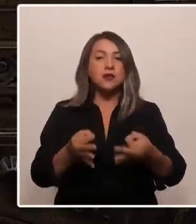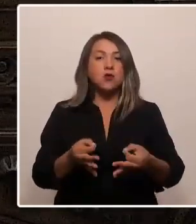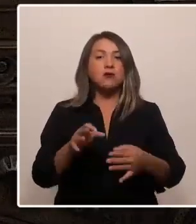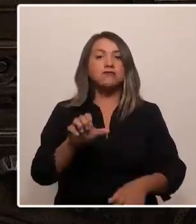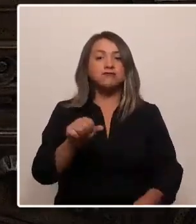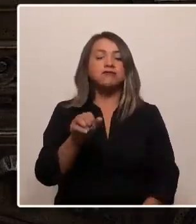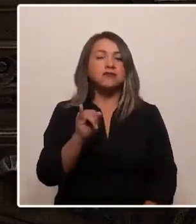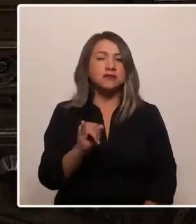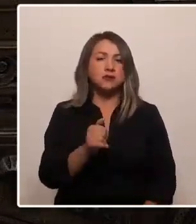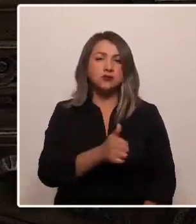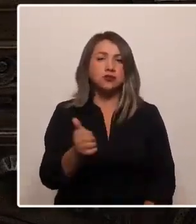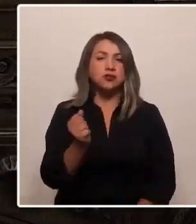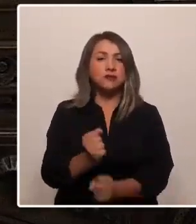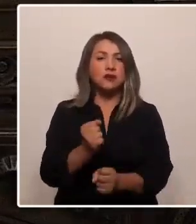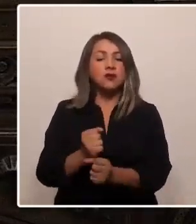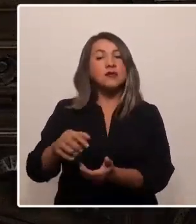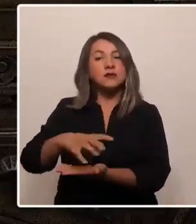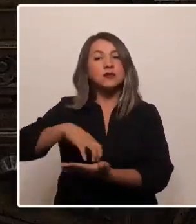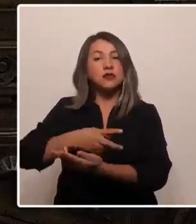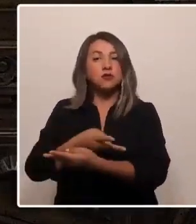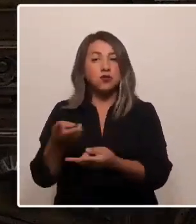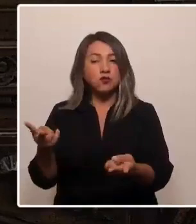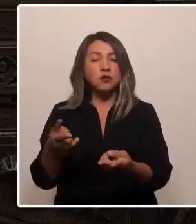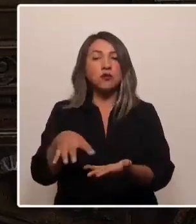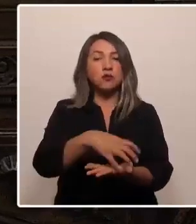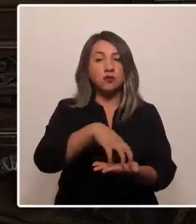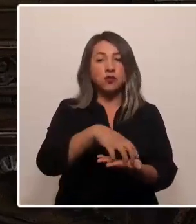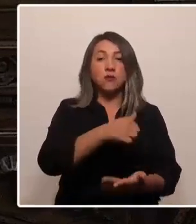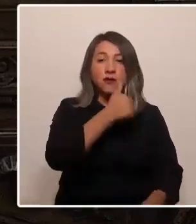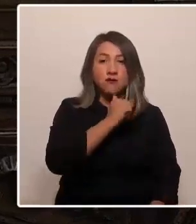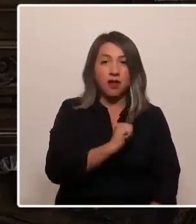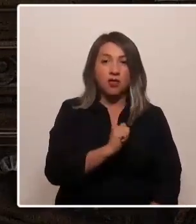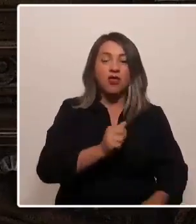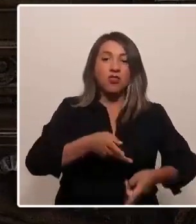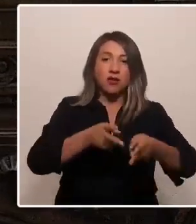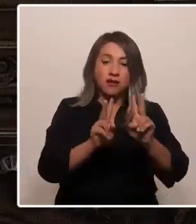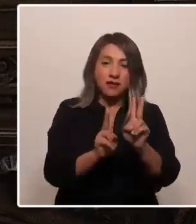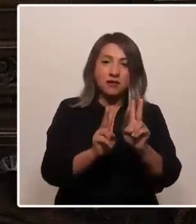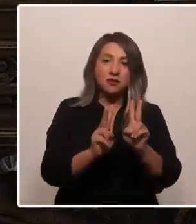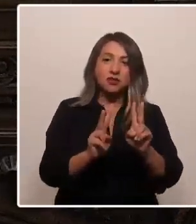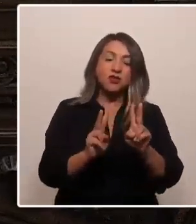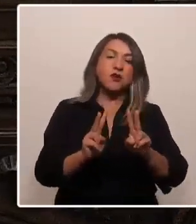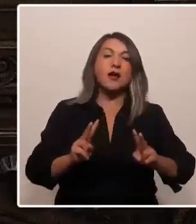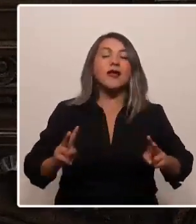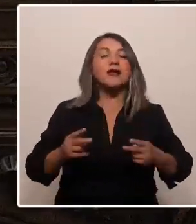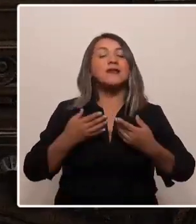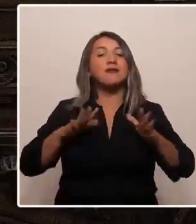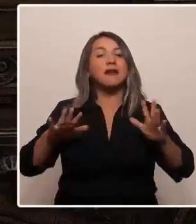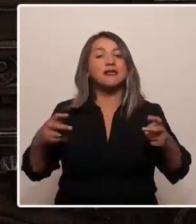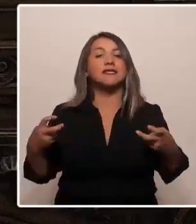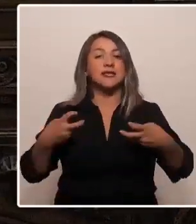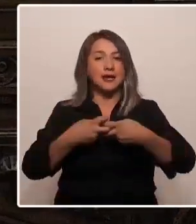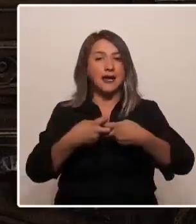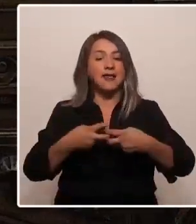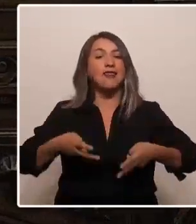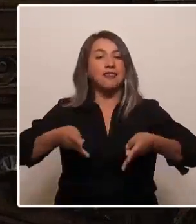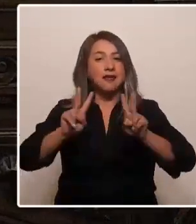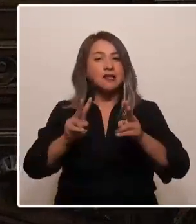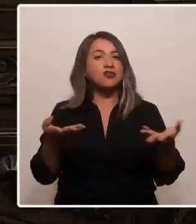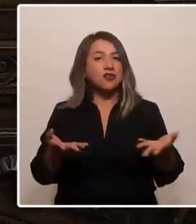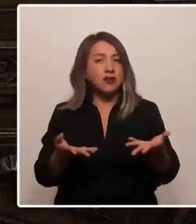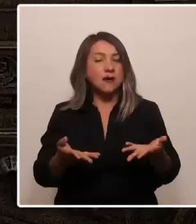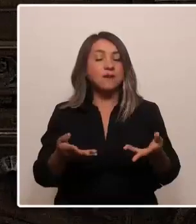y trabajadores, tanto del sector público como del privado, el derecho a la libertad sindical. Este derecho comprende el derecho a